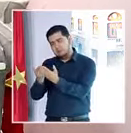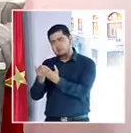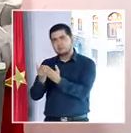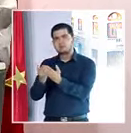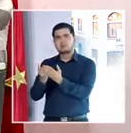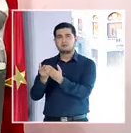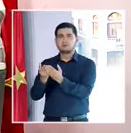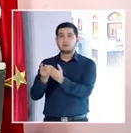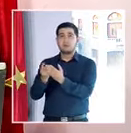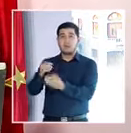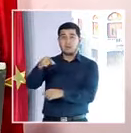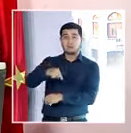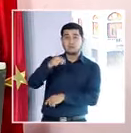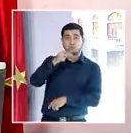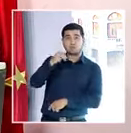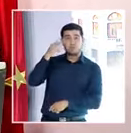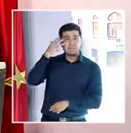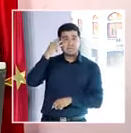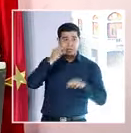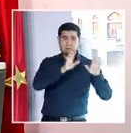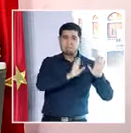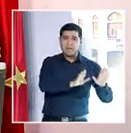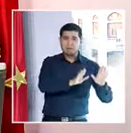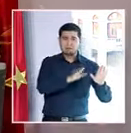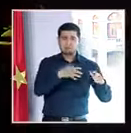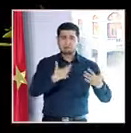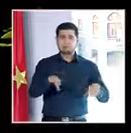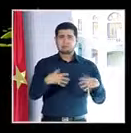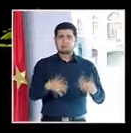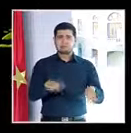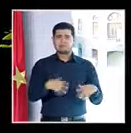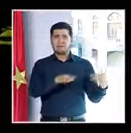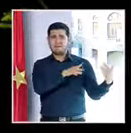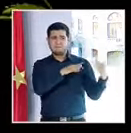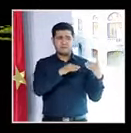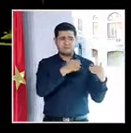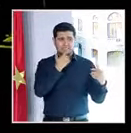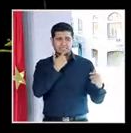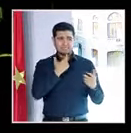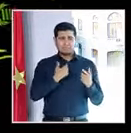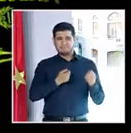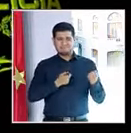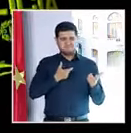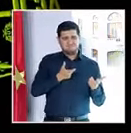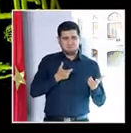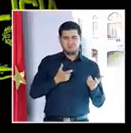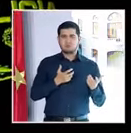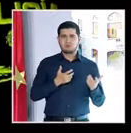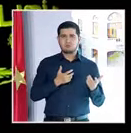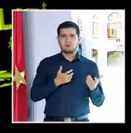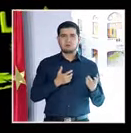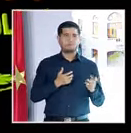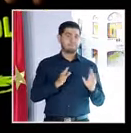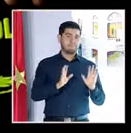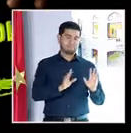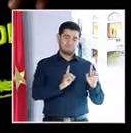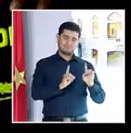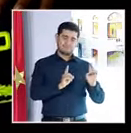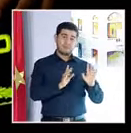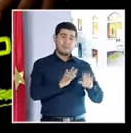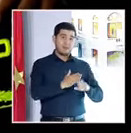difíciles y de tensión, pero el lograr entender que ese instrumento del diálogo